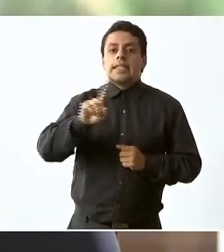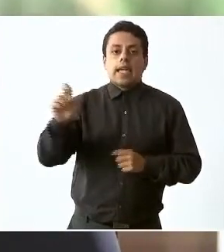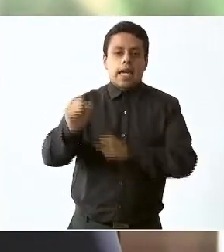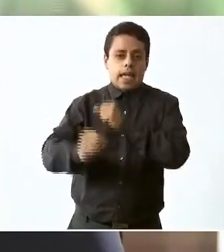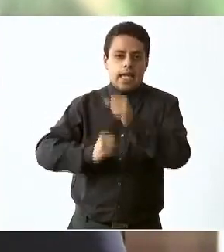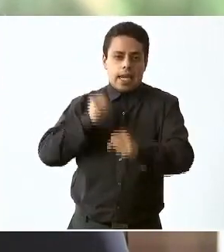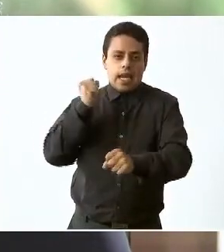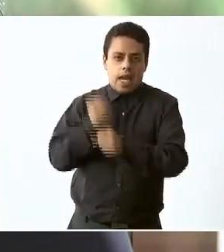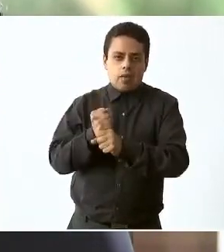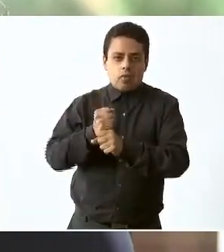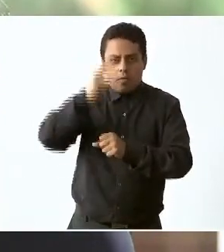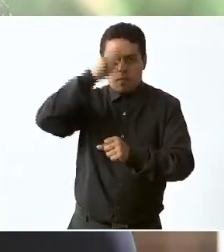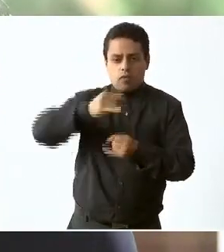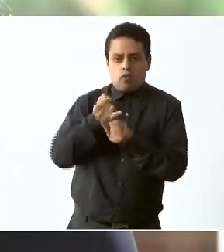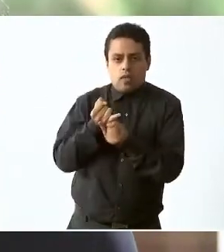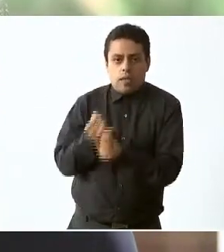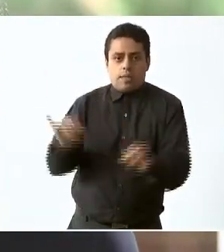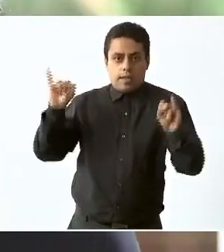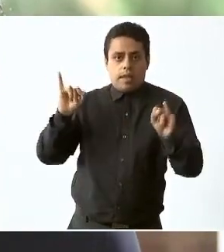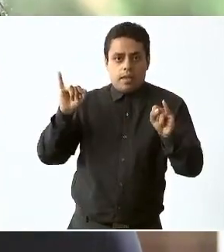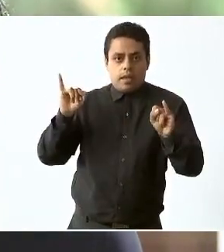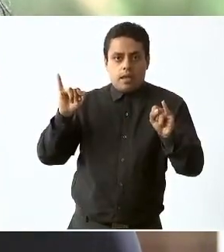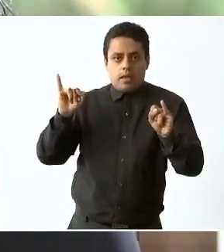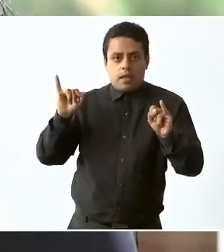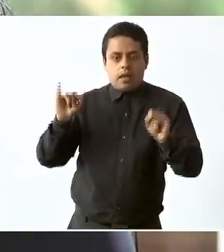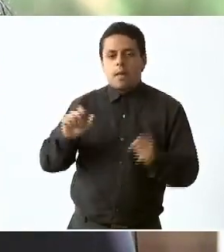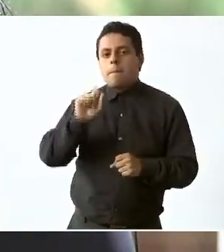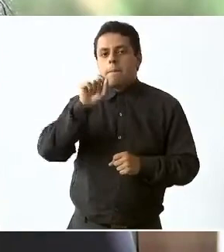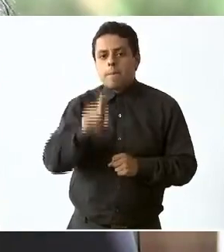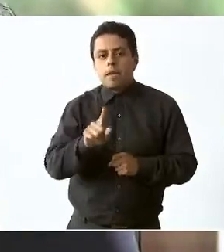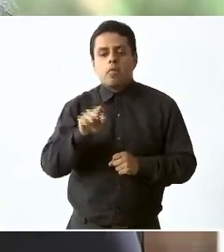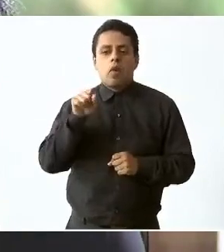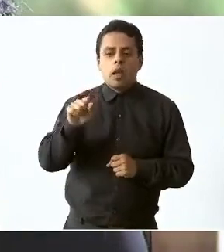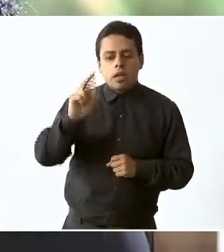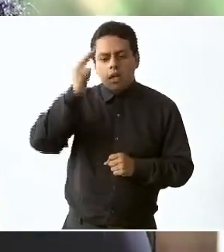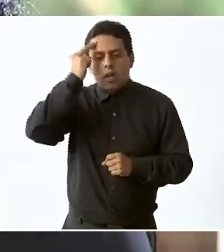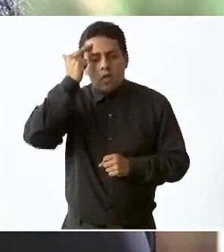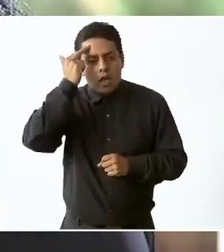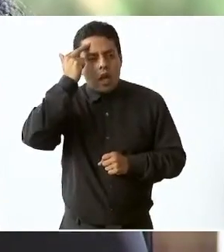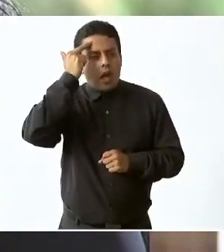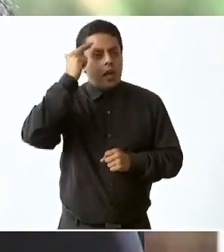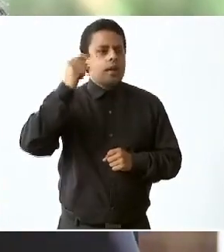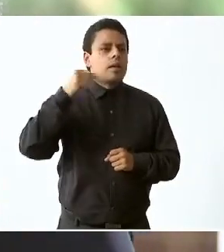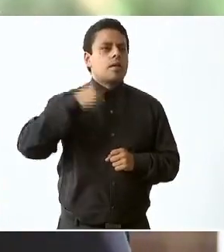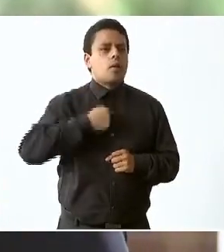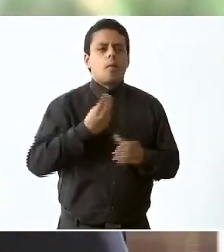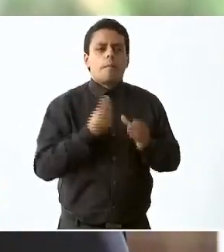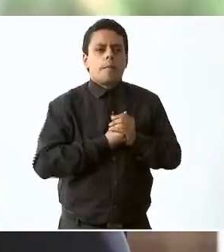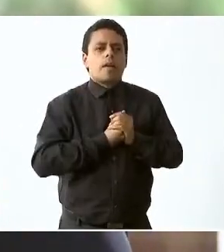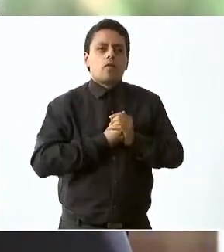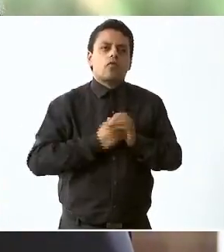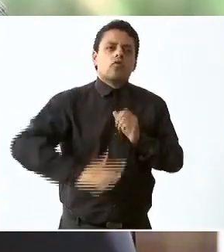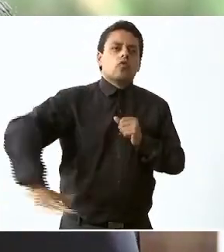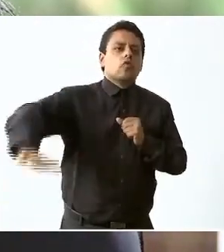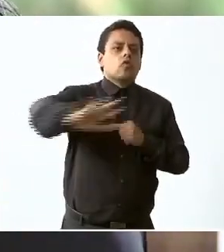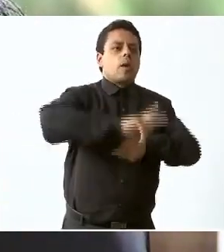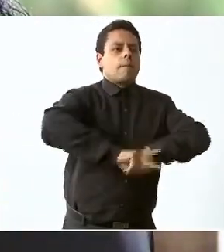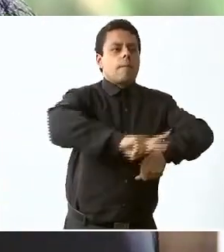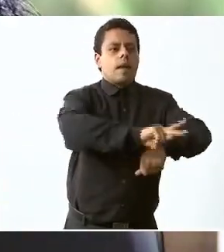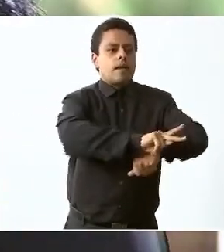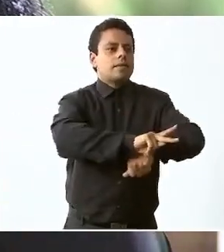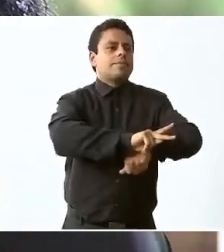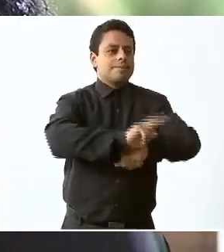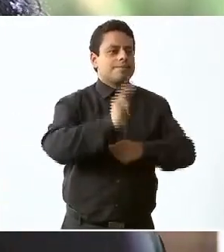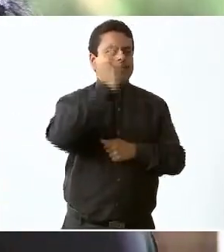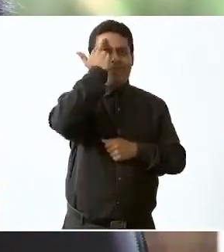consumación de la independencia y su conexión amorosa entre lo íntimo y lo nacional. La Suave Patria